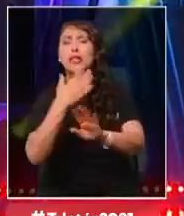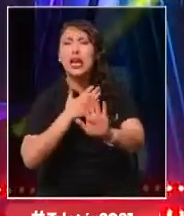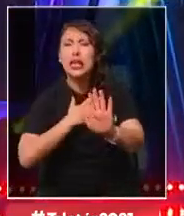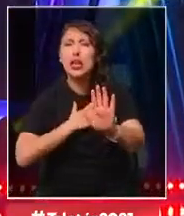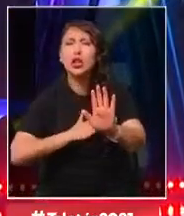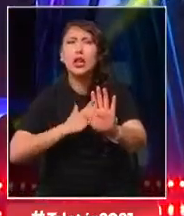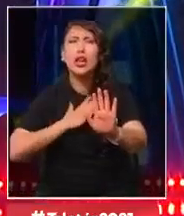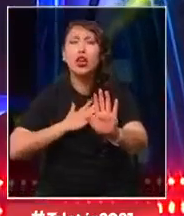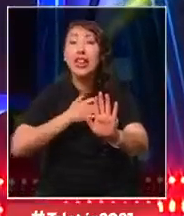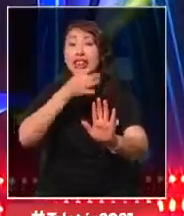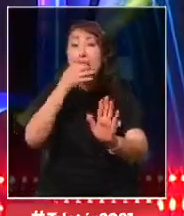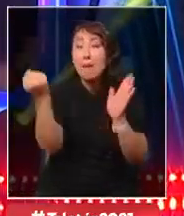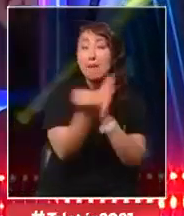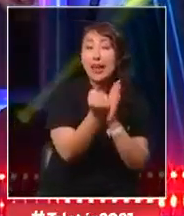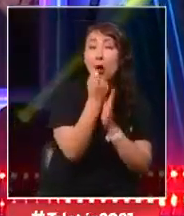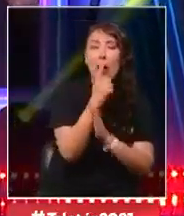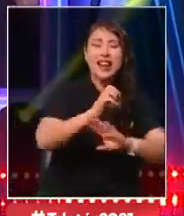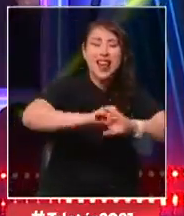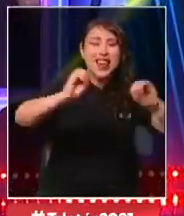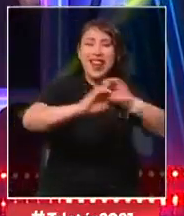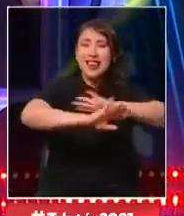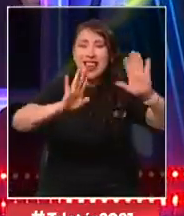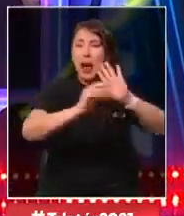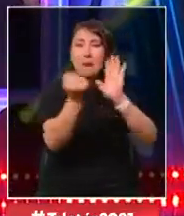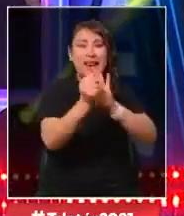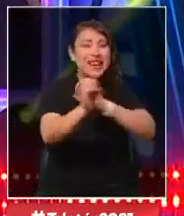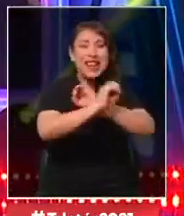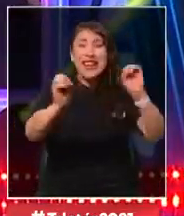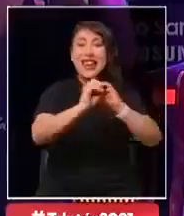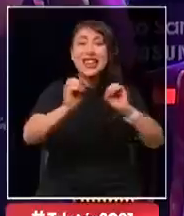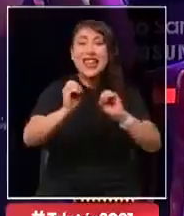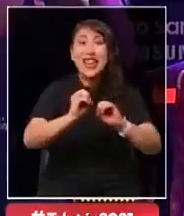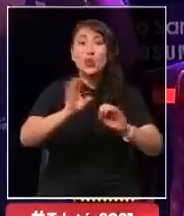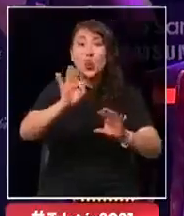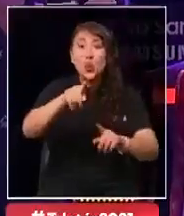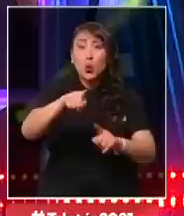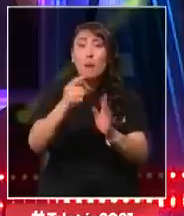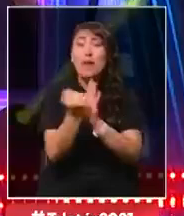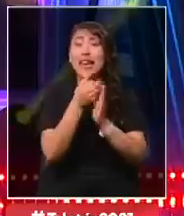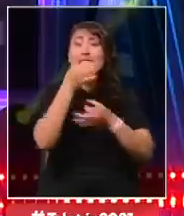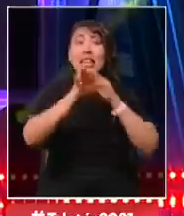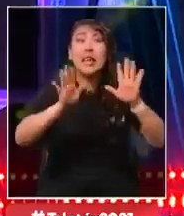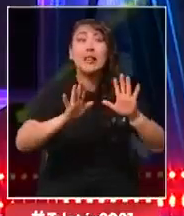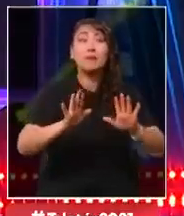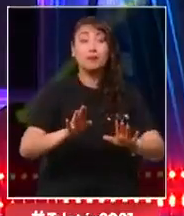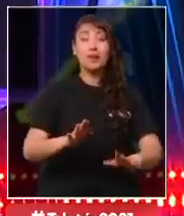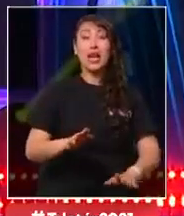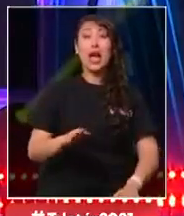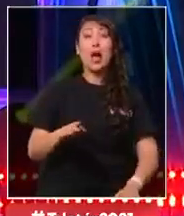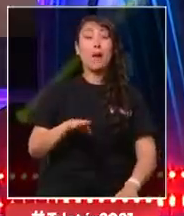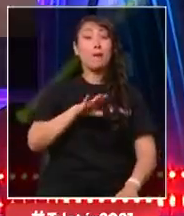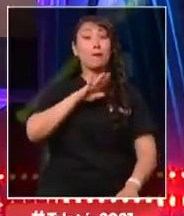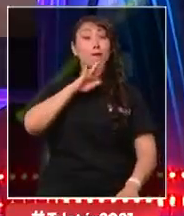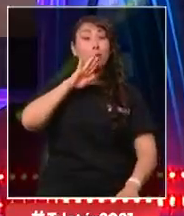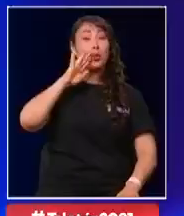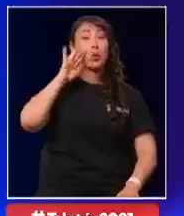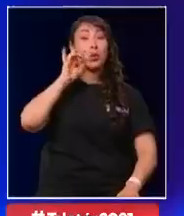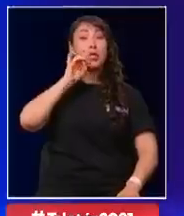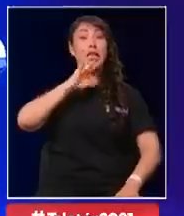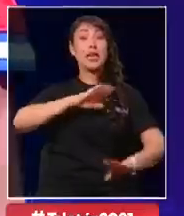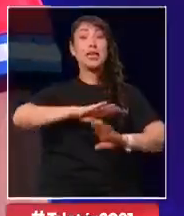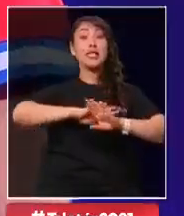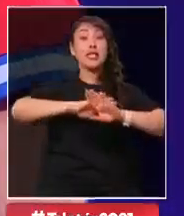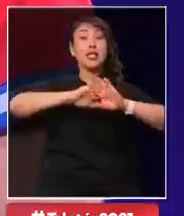No nombres marcas. Brand never. No, nada. No. Never. Number four. Cámara number four. Dale, mi niño. Por Chile, este cielo